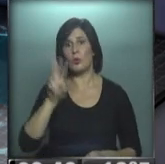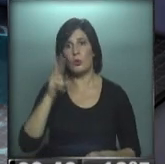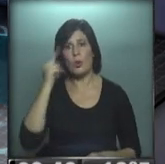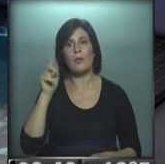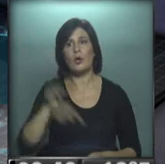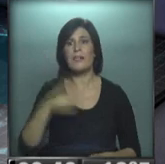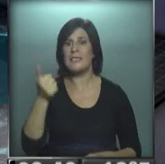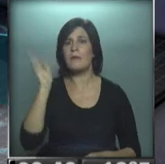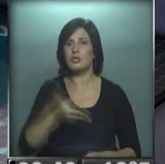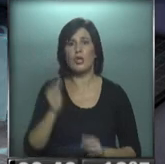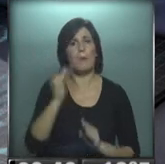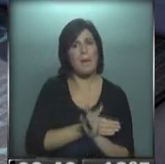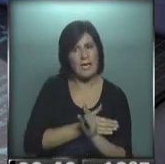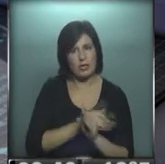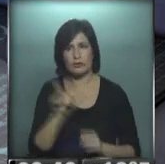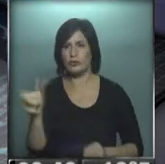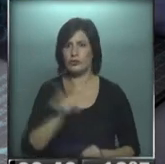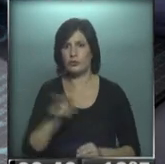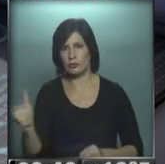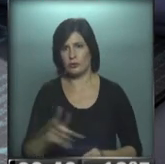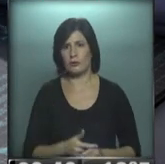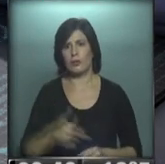Bueno, la producción de petróleo, la comparación